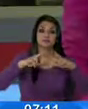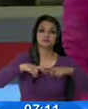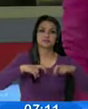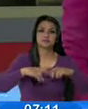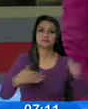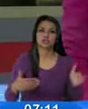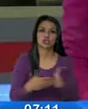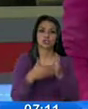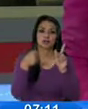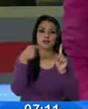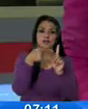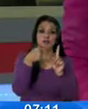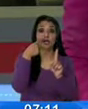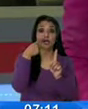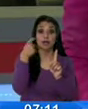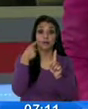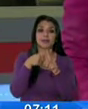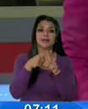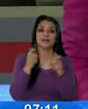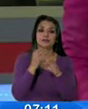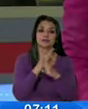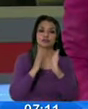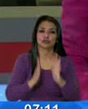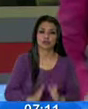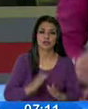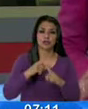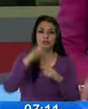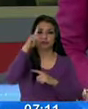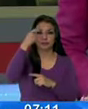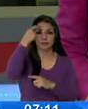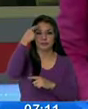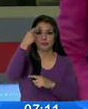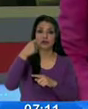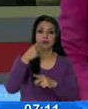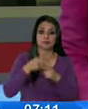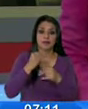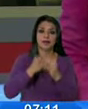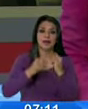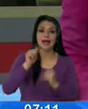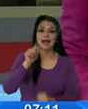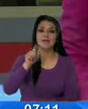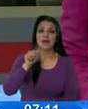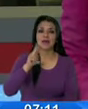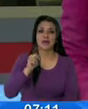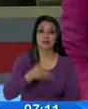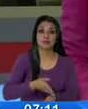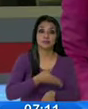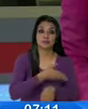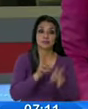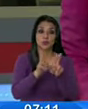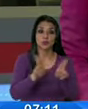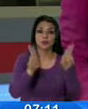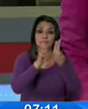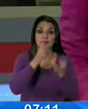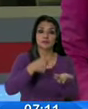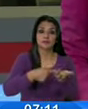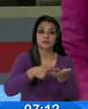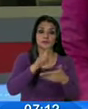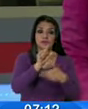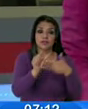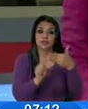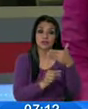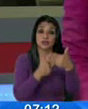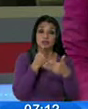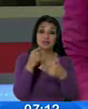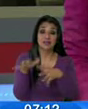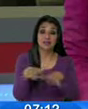Fernando Alvarado, exfuncionarios del régimen anterior. Esto tras conocer el informe de la Unidad de Análisis Financiero que revelaría supuestos